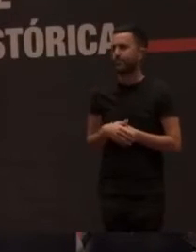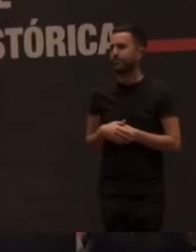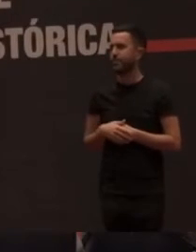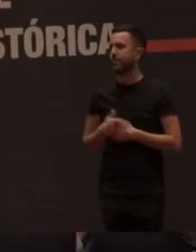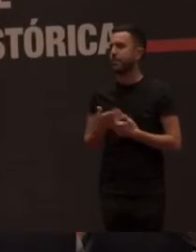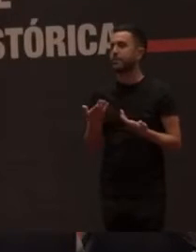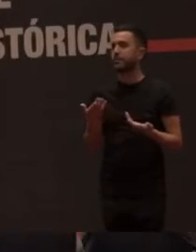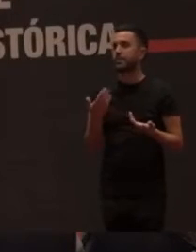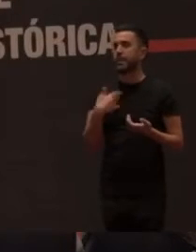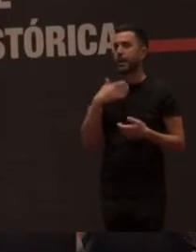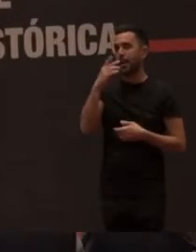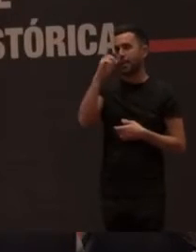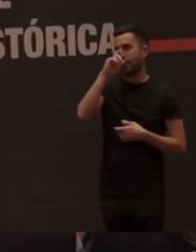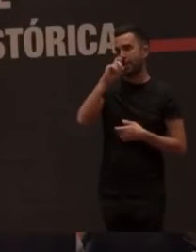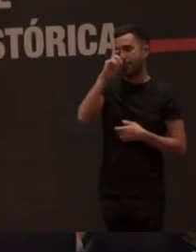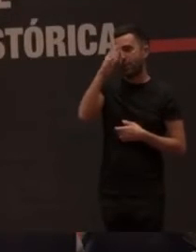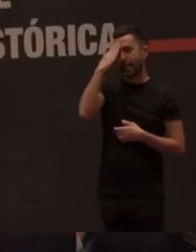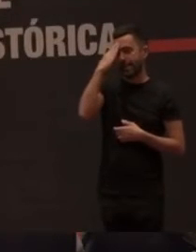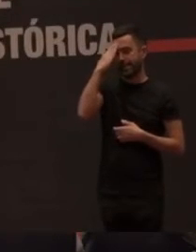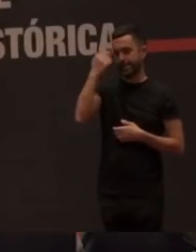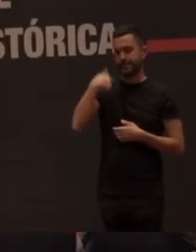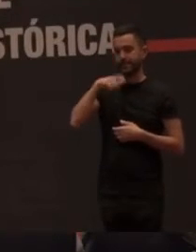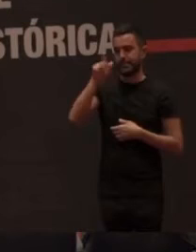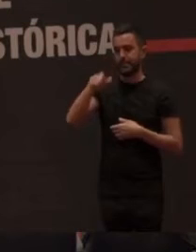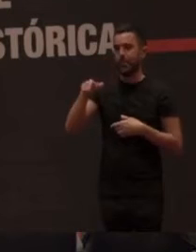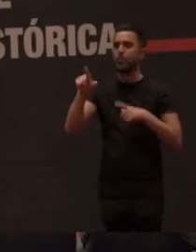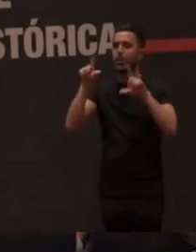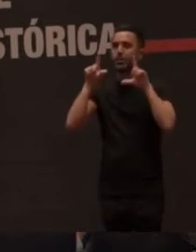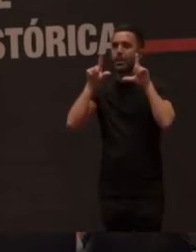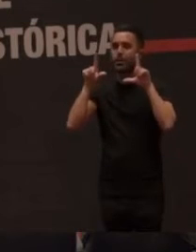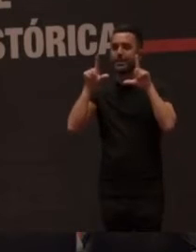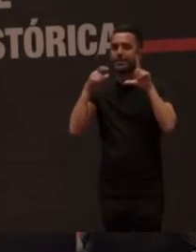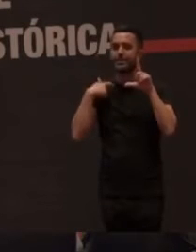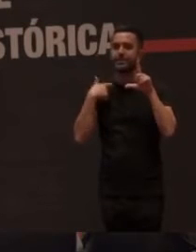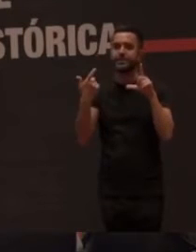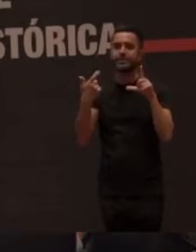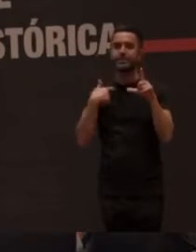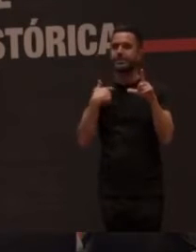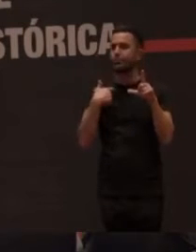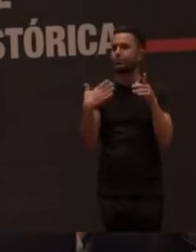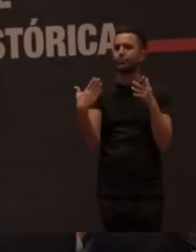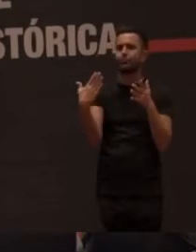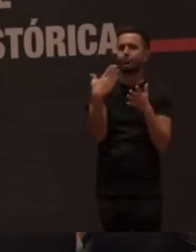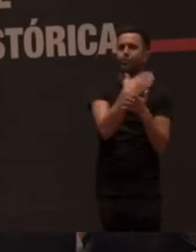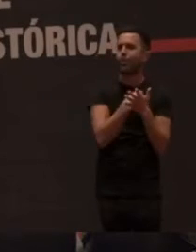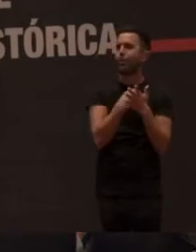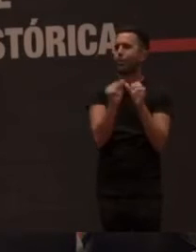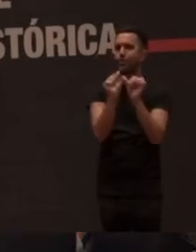memorias, los protagonistas del cambio político están dictadas todo por el mismo Trump.